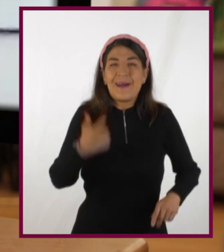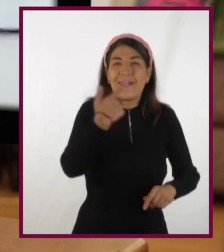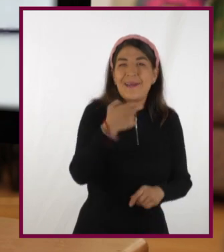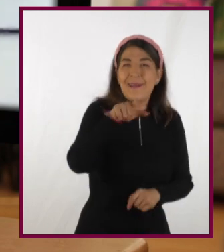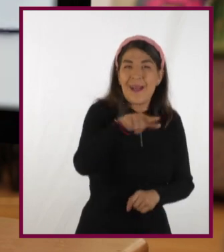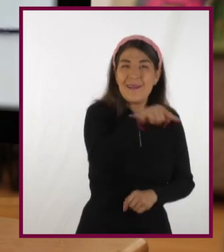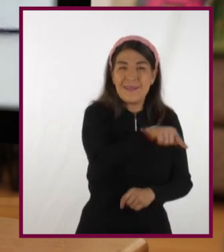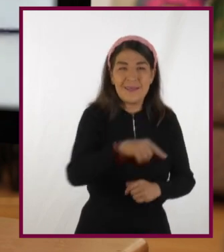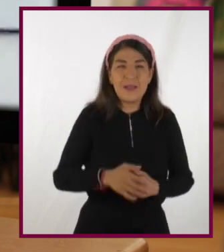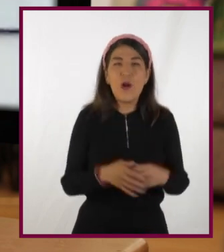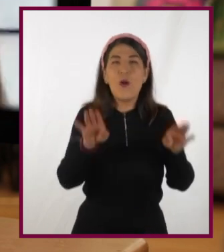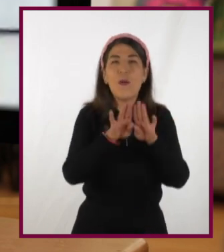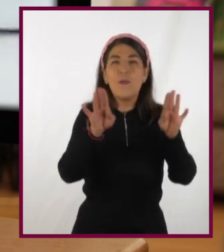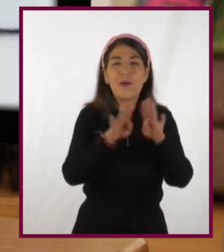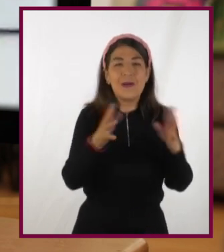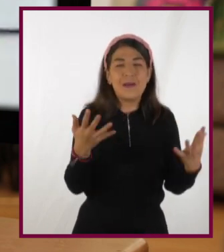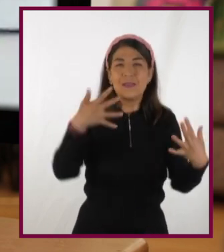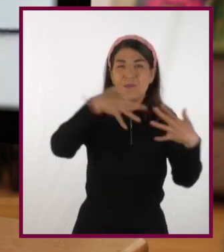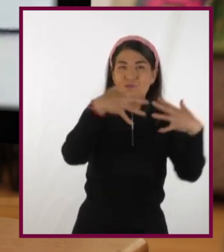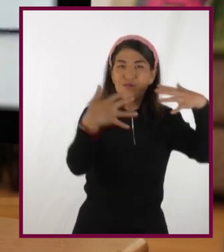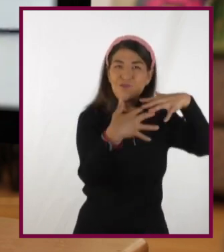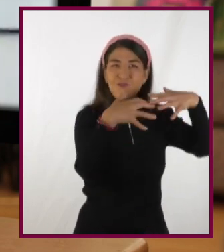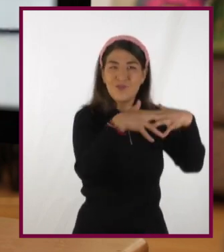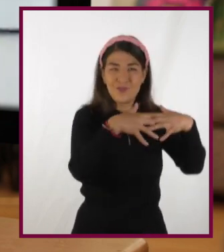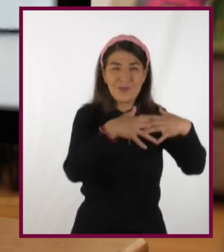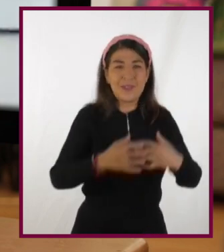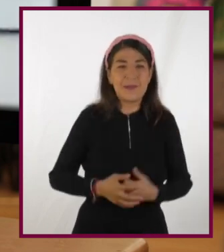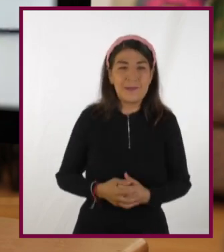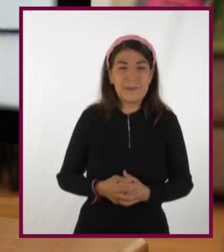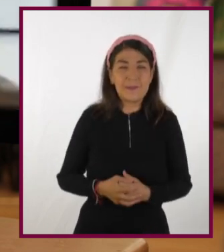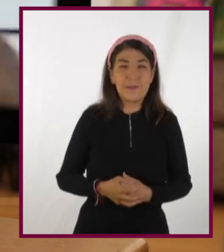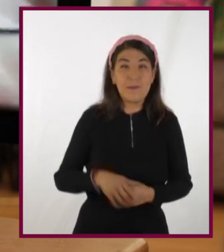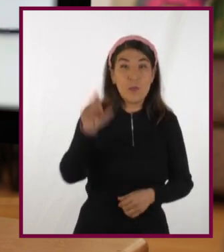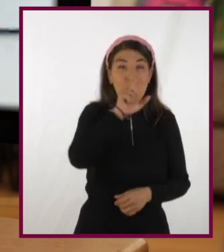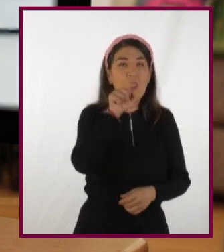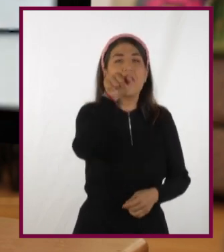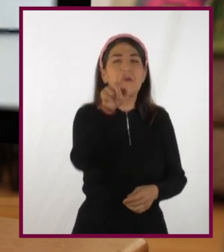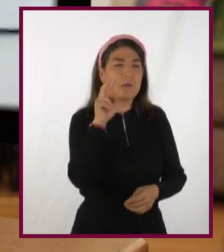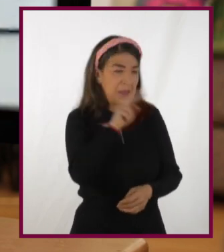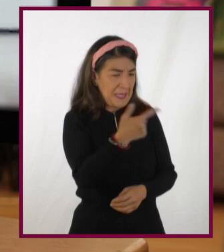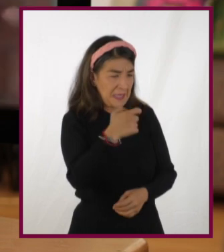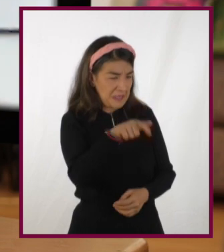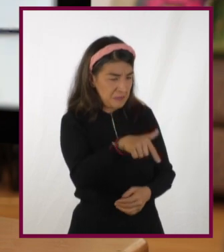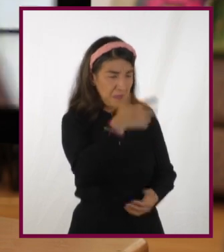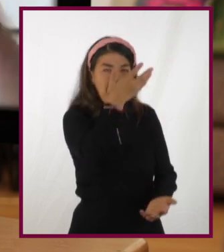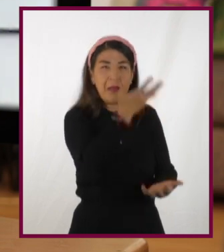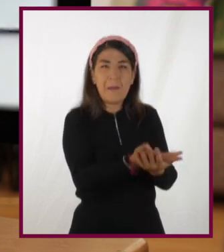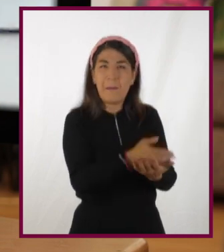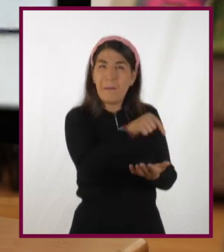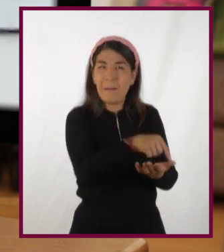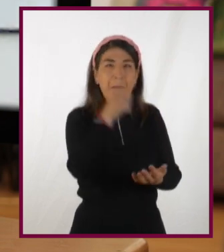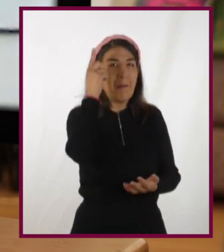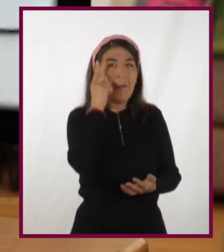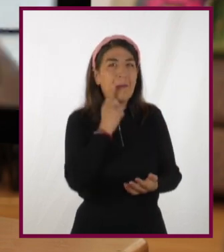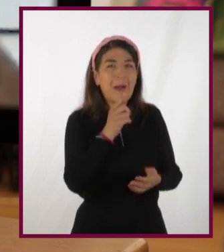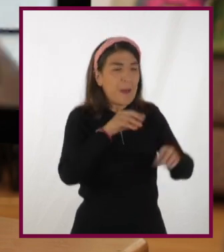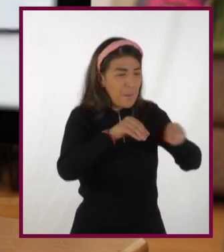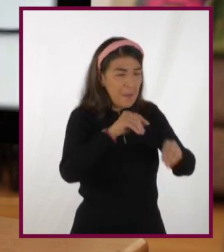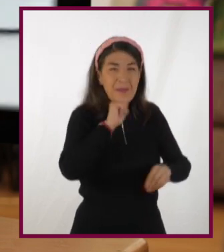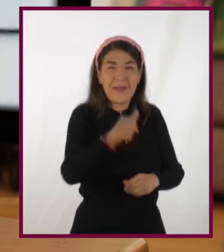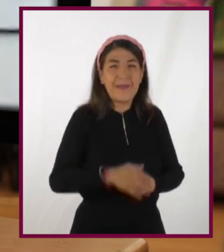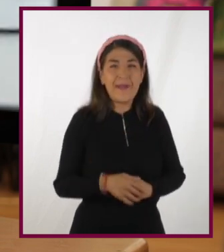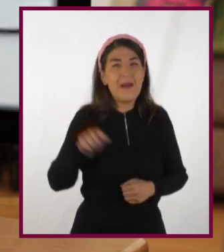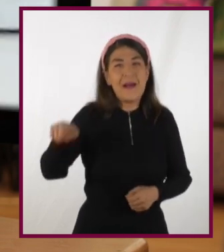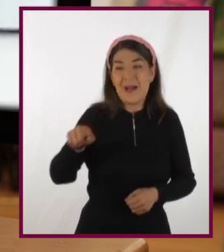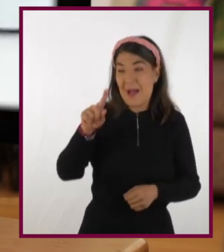de flujo de este material. Ahora, cuando esté en reposo, ¿no? Ahora, si imaginemos que está en reposo, tenemos una